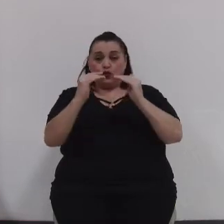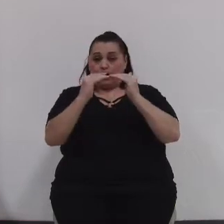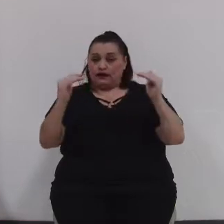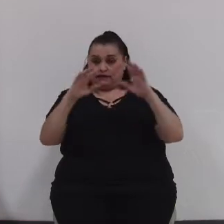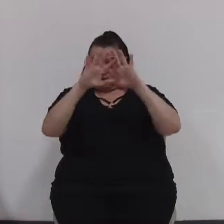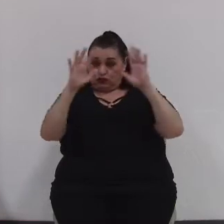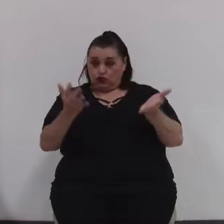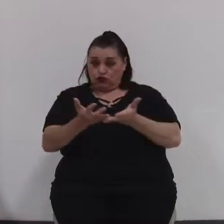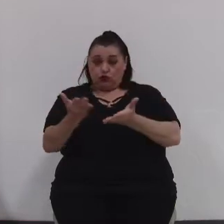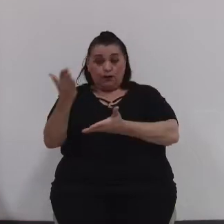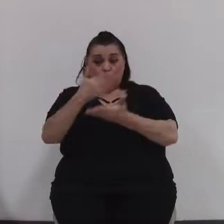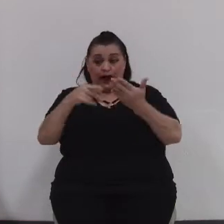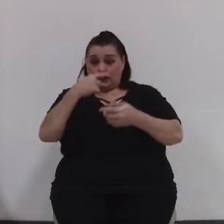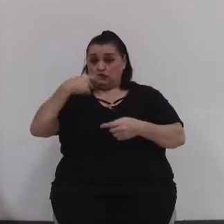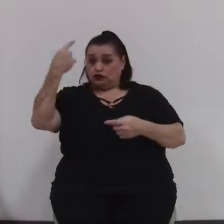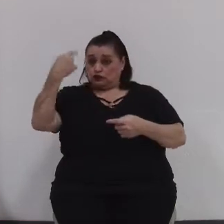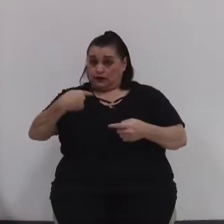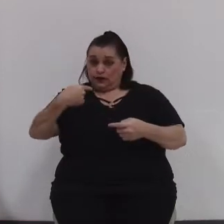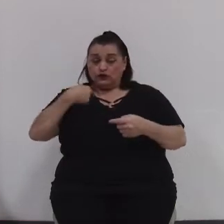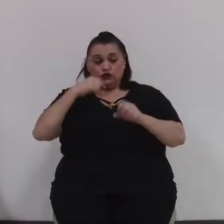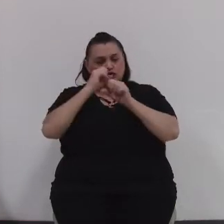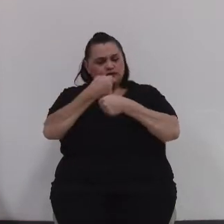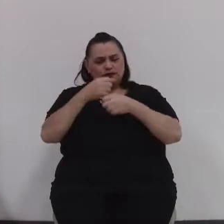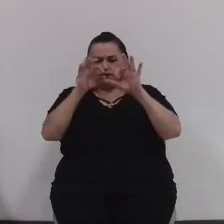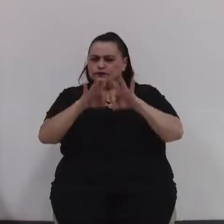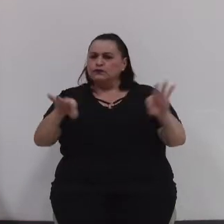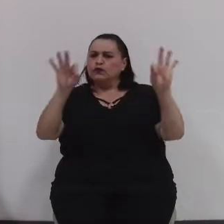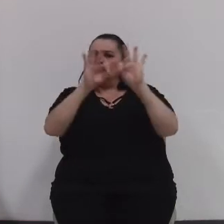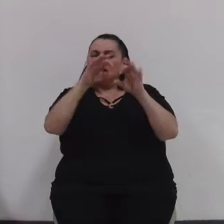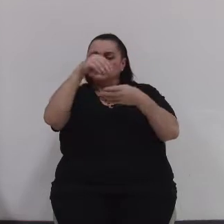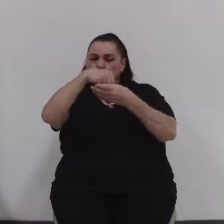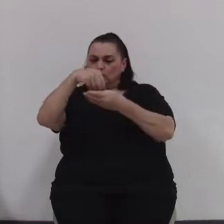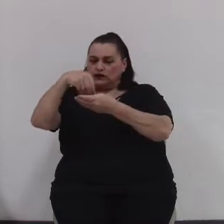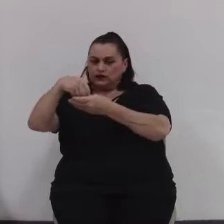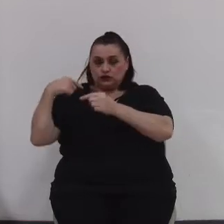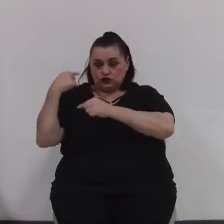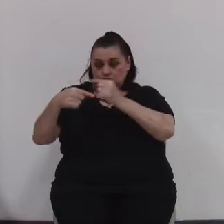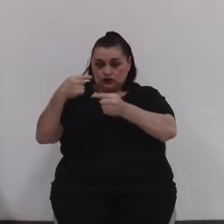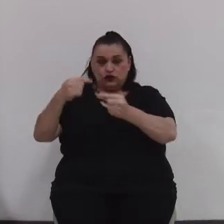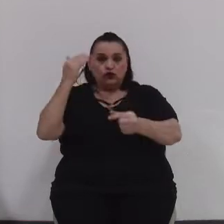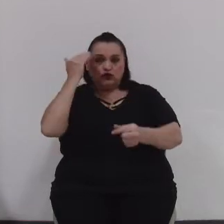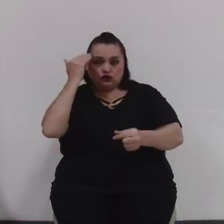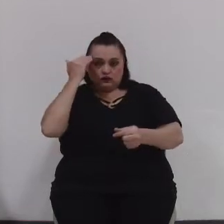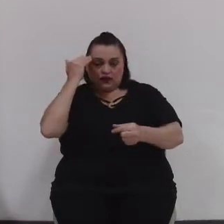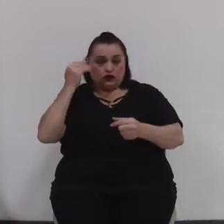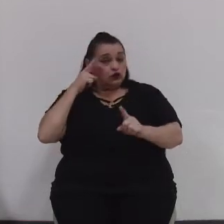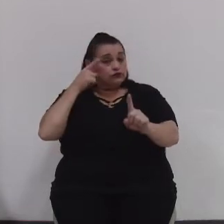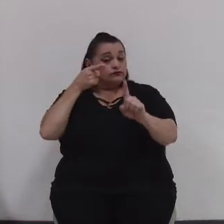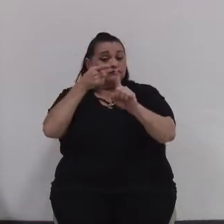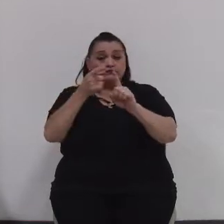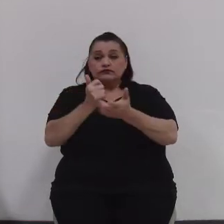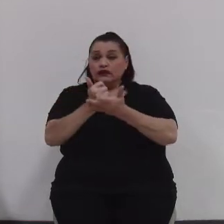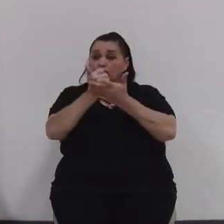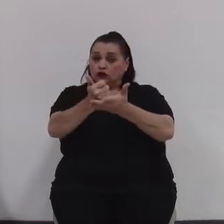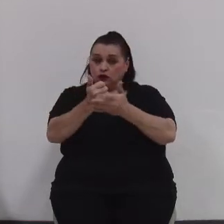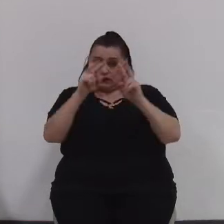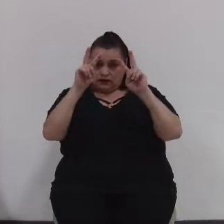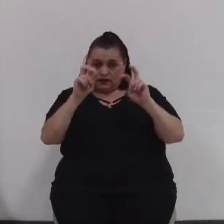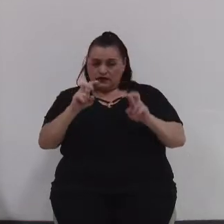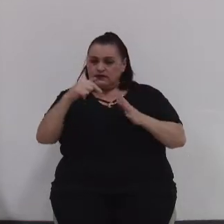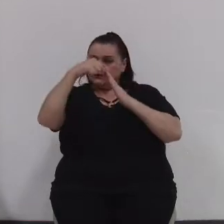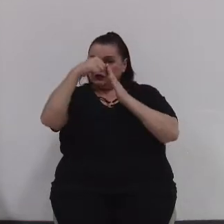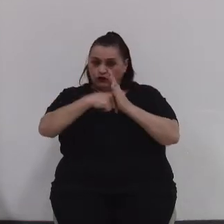parte de nuestro mandato elaboramos importantes contenidos de gestión de conocimiento, con el fin de contribuir a análisis